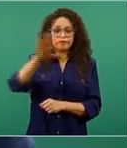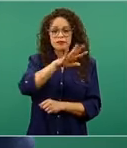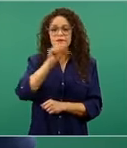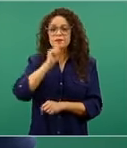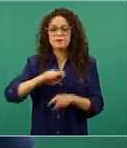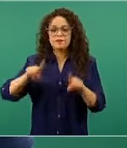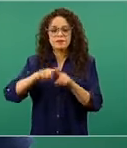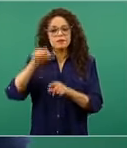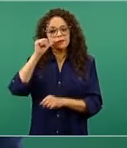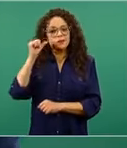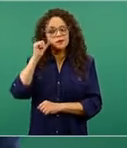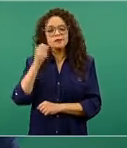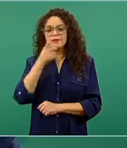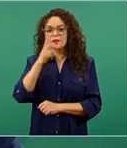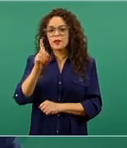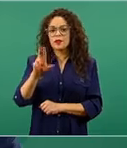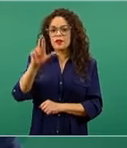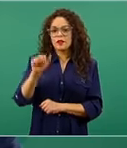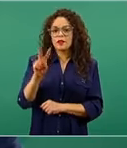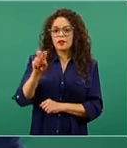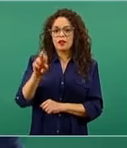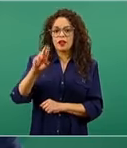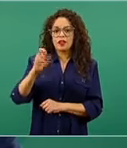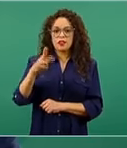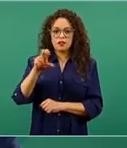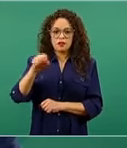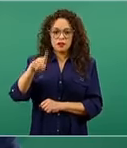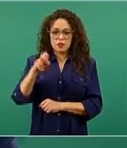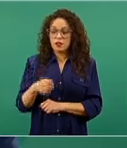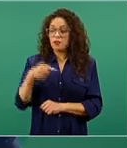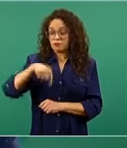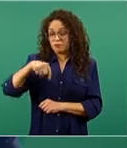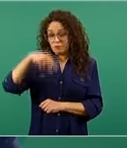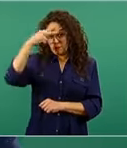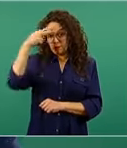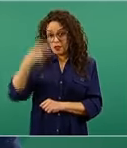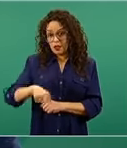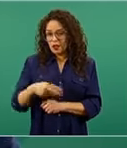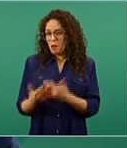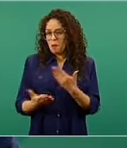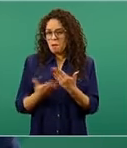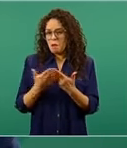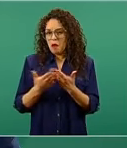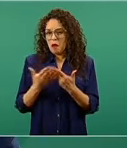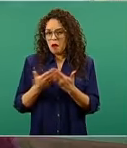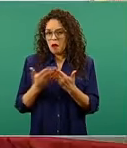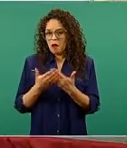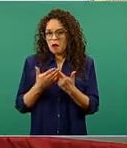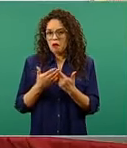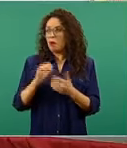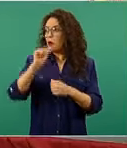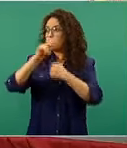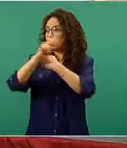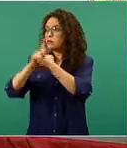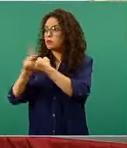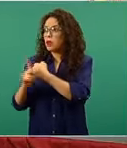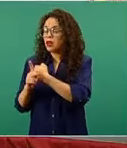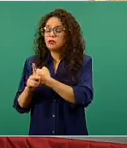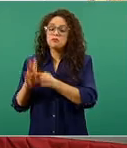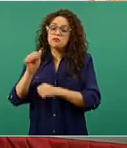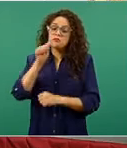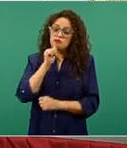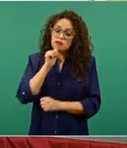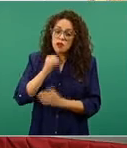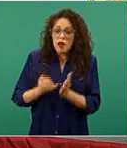Berechevsky ayer, somos uno de los pocos países que tomaron esta decisión. No quiere decir que otros países no la tomarán,